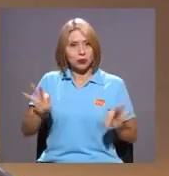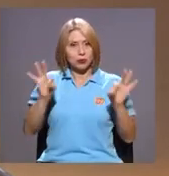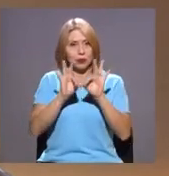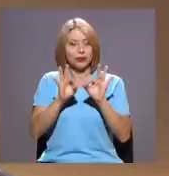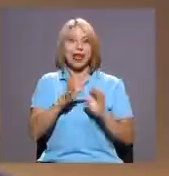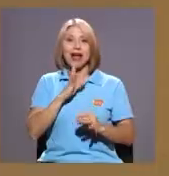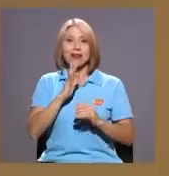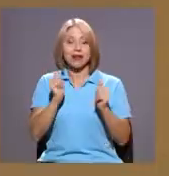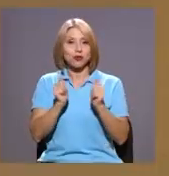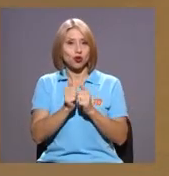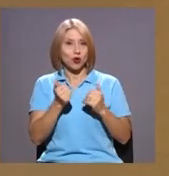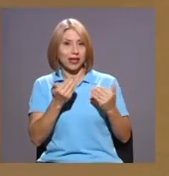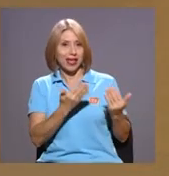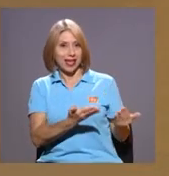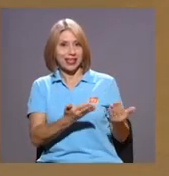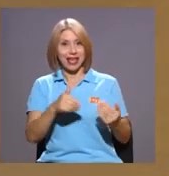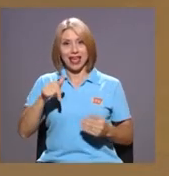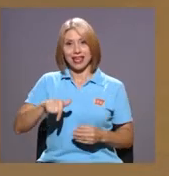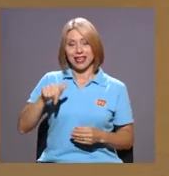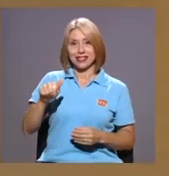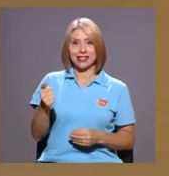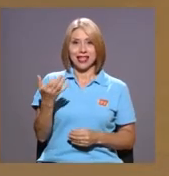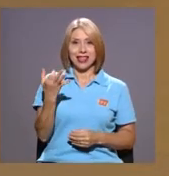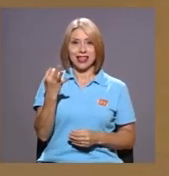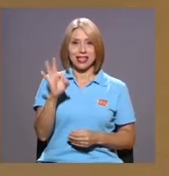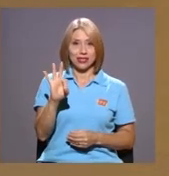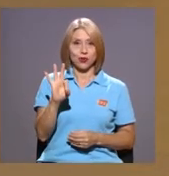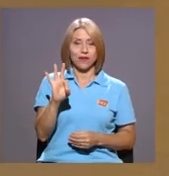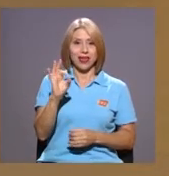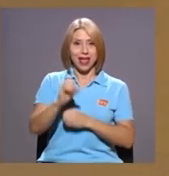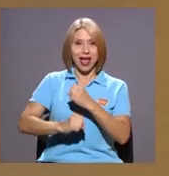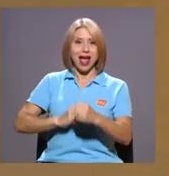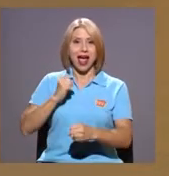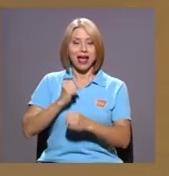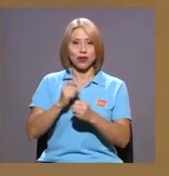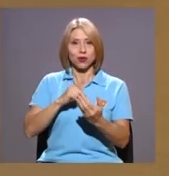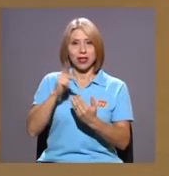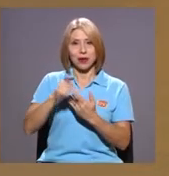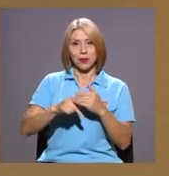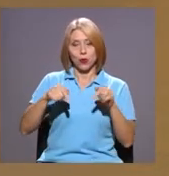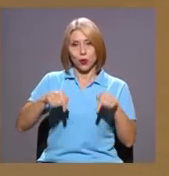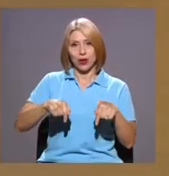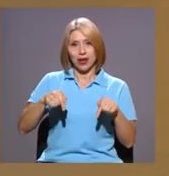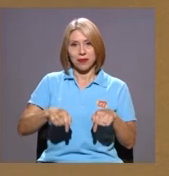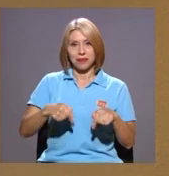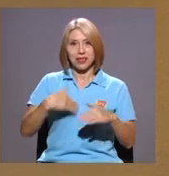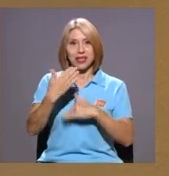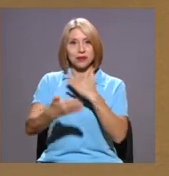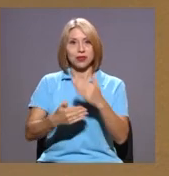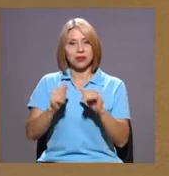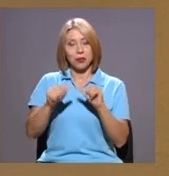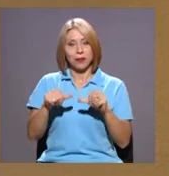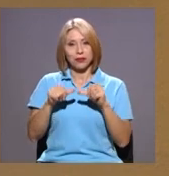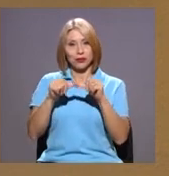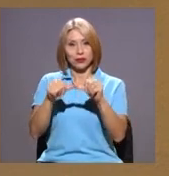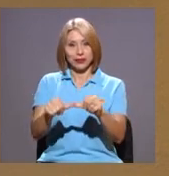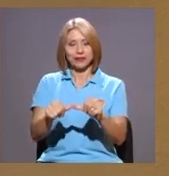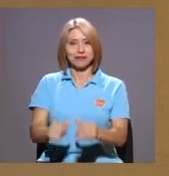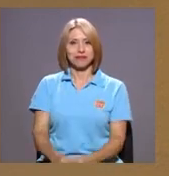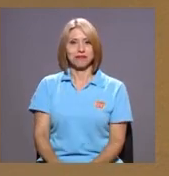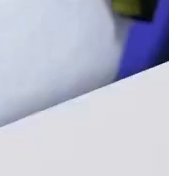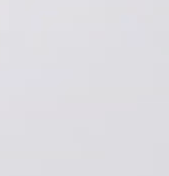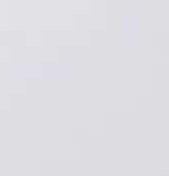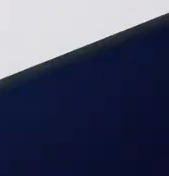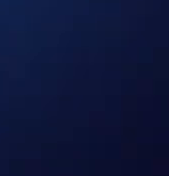Hablaremos con ella en este 19 año del programa, una vez que el canal nos invite a hacerlo.